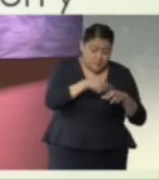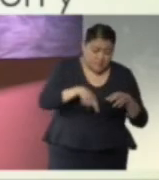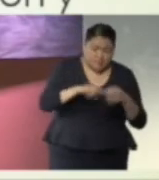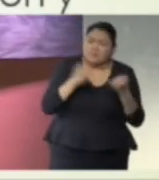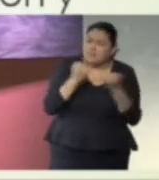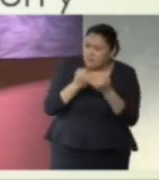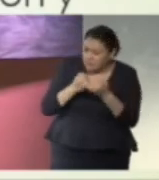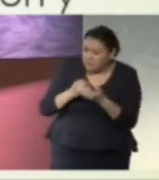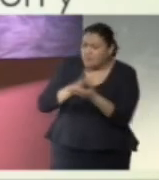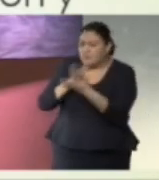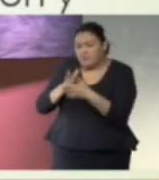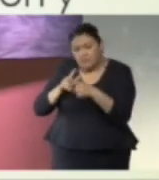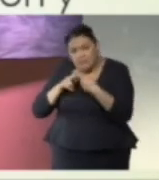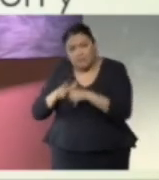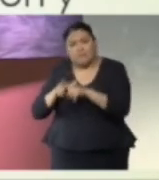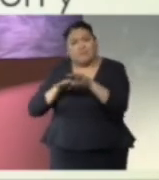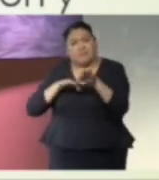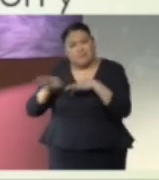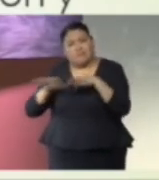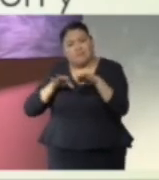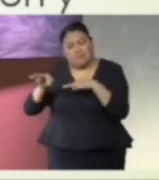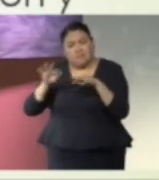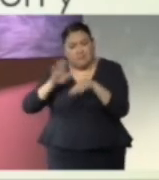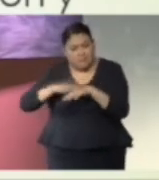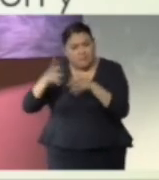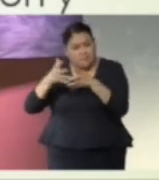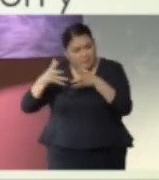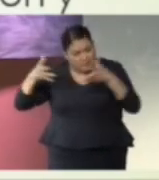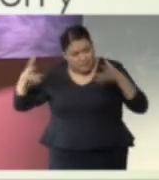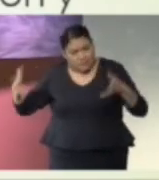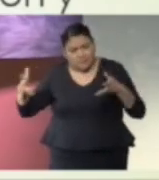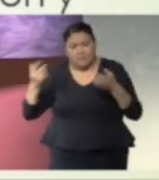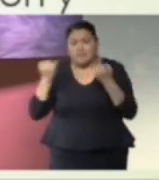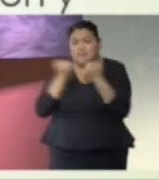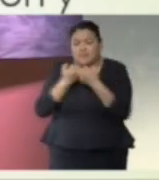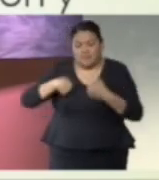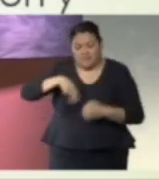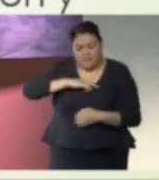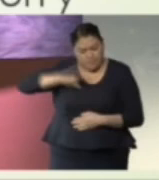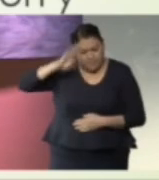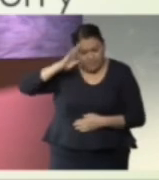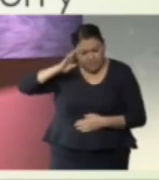participación, también es importante empezar a cuestionar.